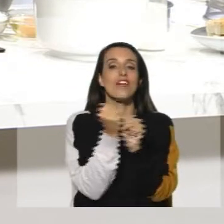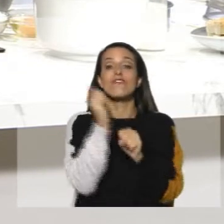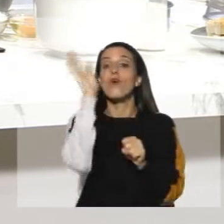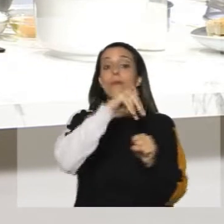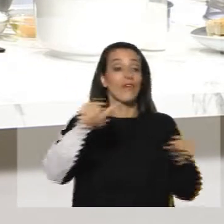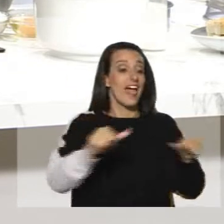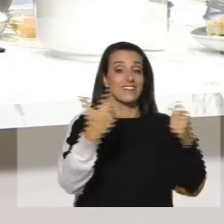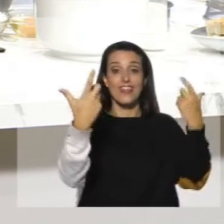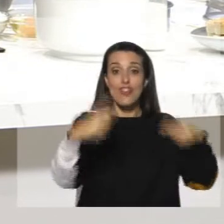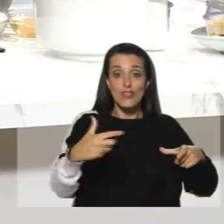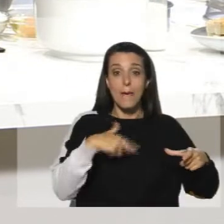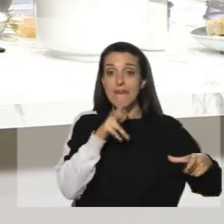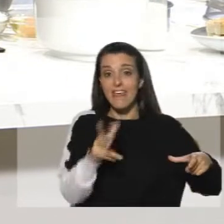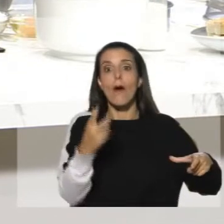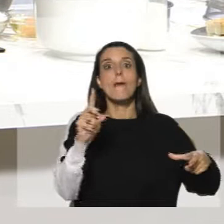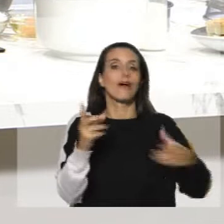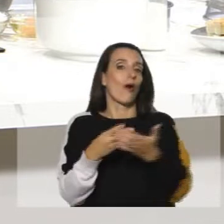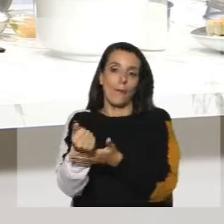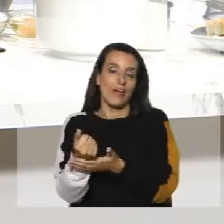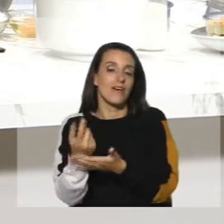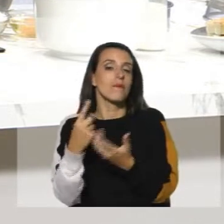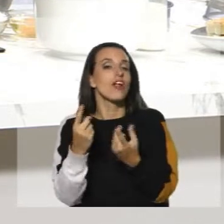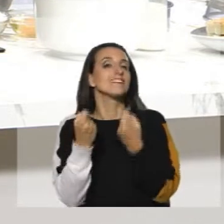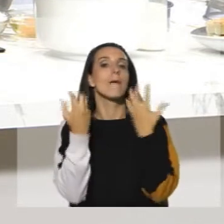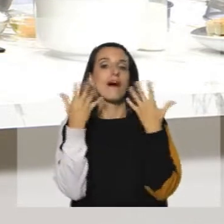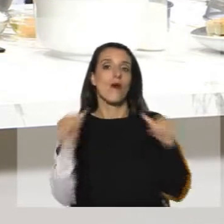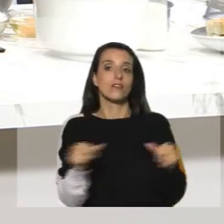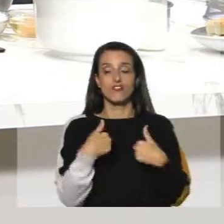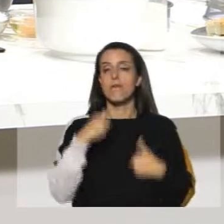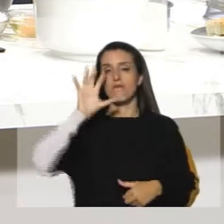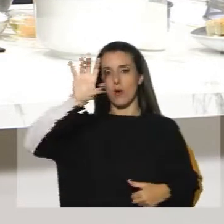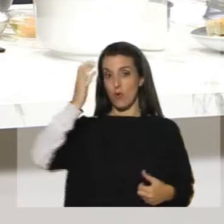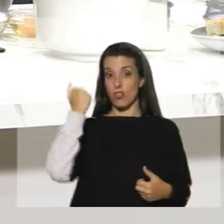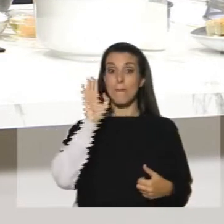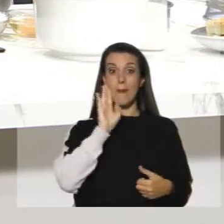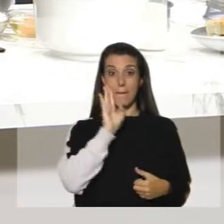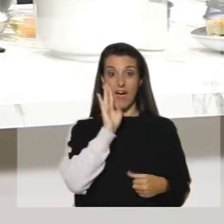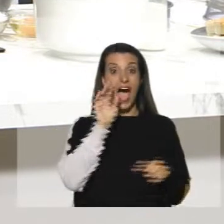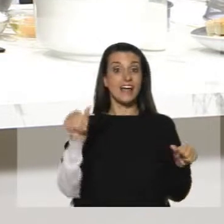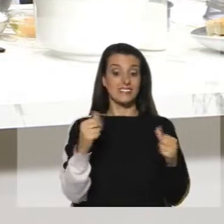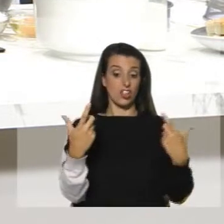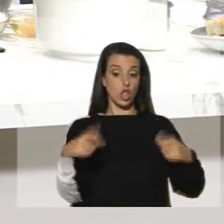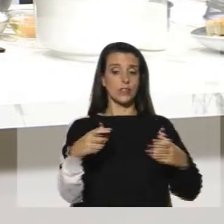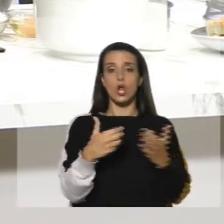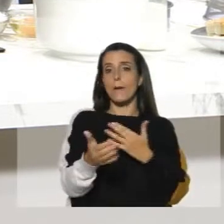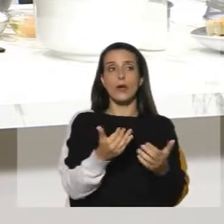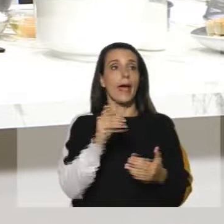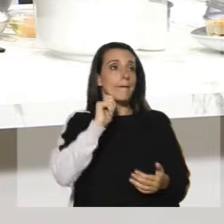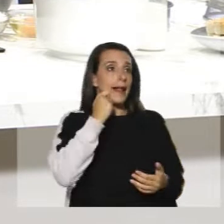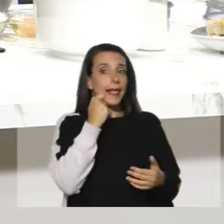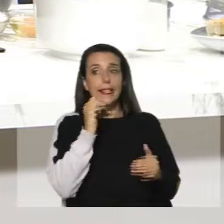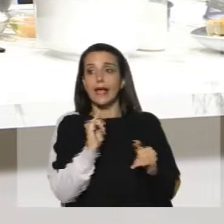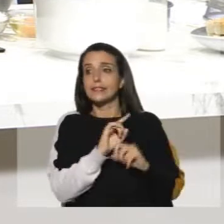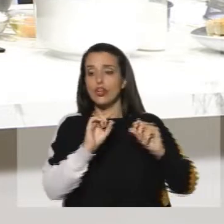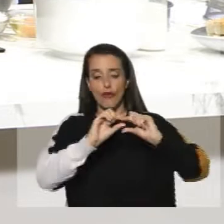trabajo, pero. Si no, hay que hacerle las tortas a los niños. Yo recuerdo que cuando era chica, mi mamá nos hacía las tortas y no importaba si quedaba de repente